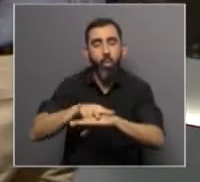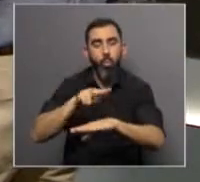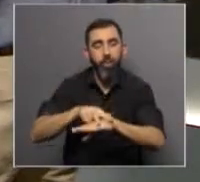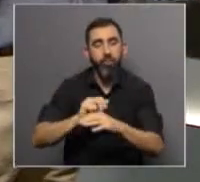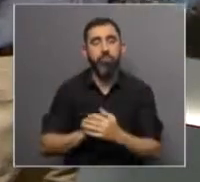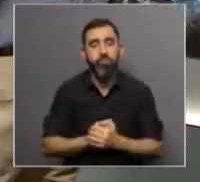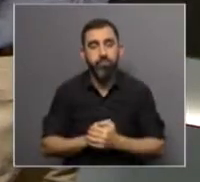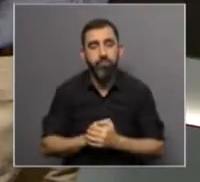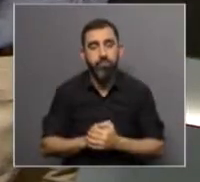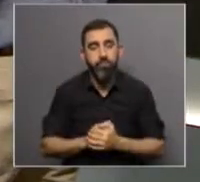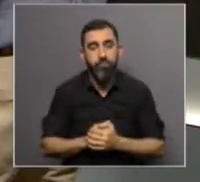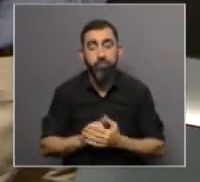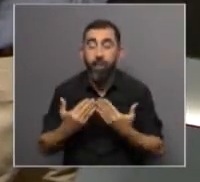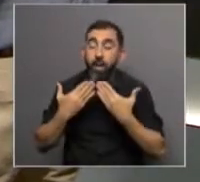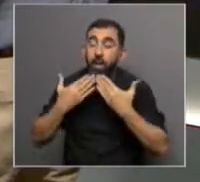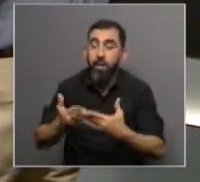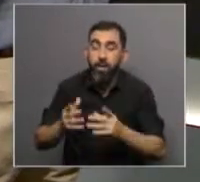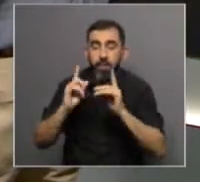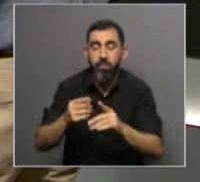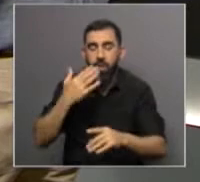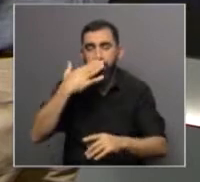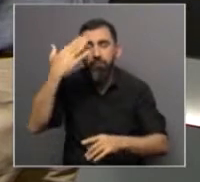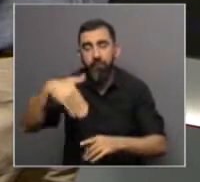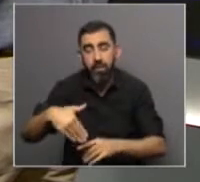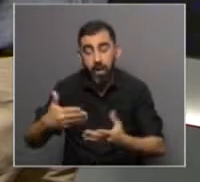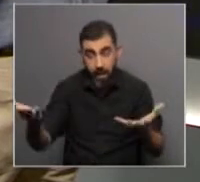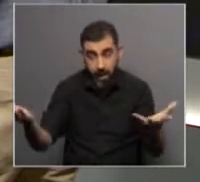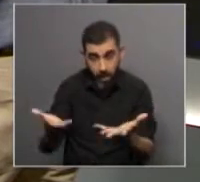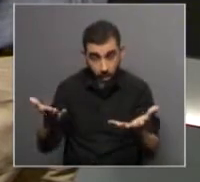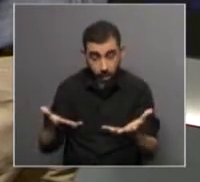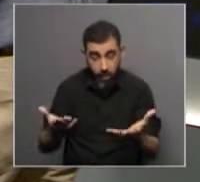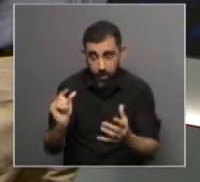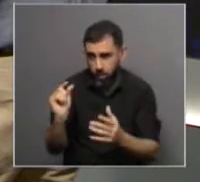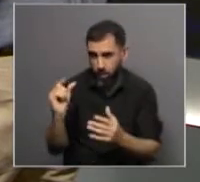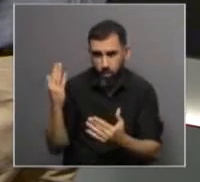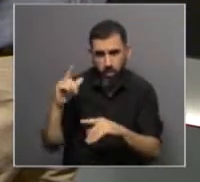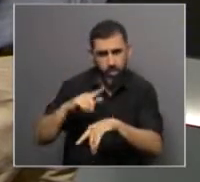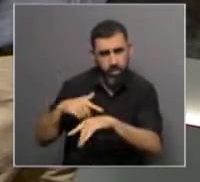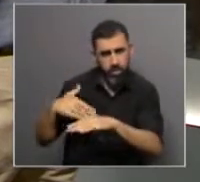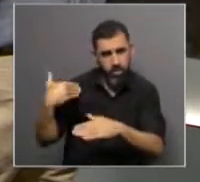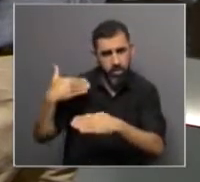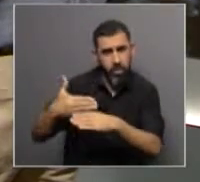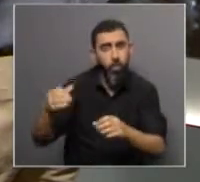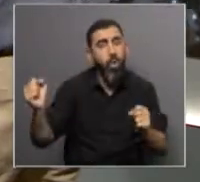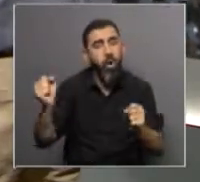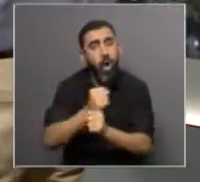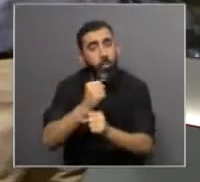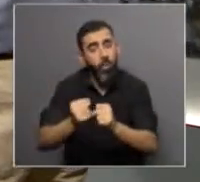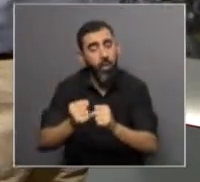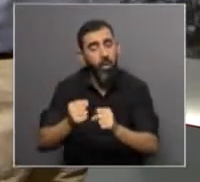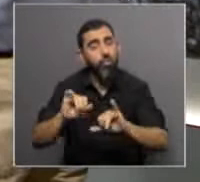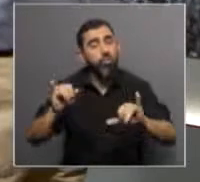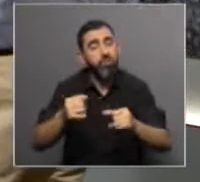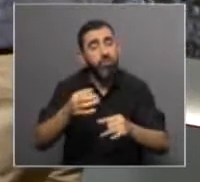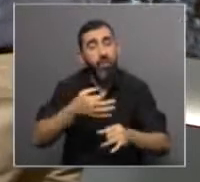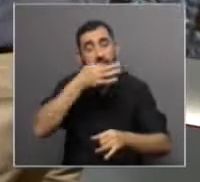y quiero destacar como renglón final que recientemente se aprobó que se declarase